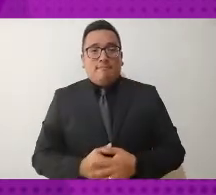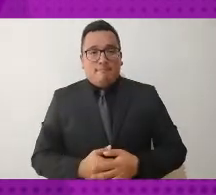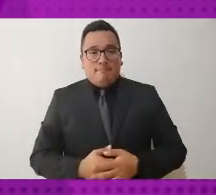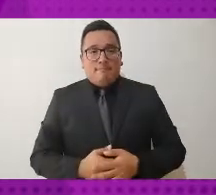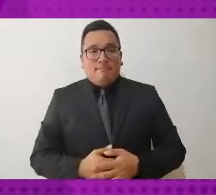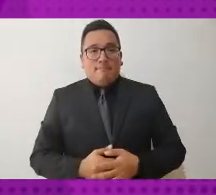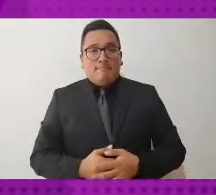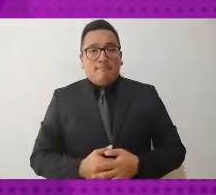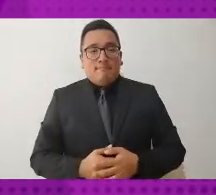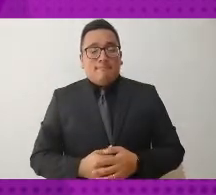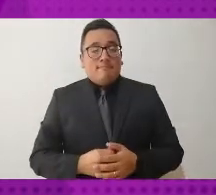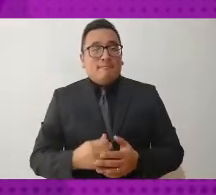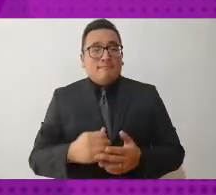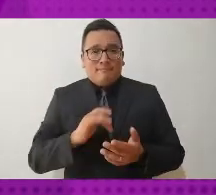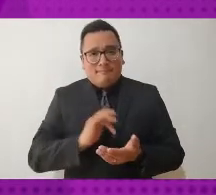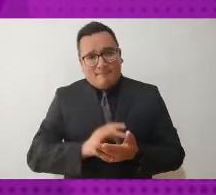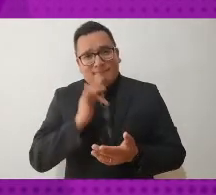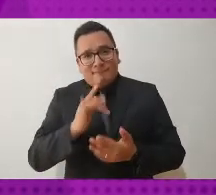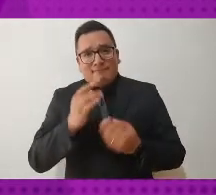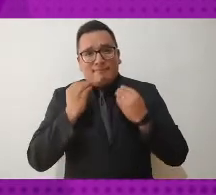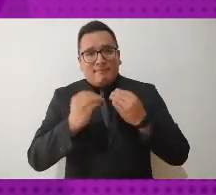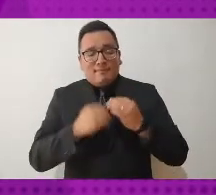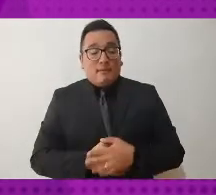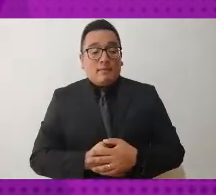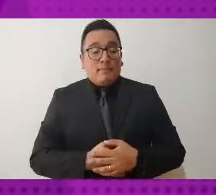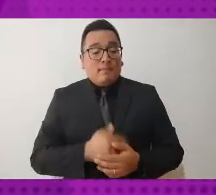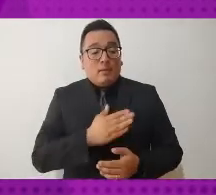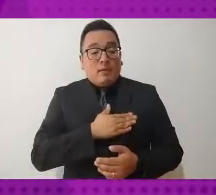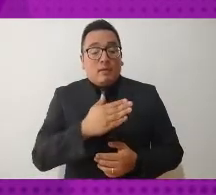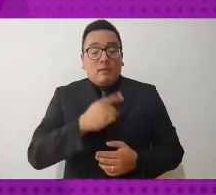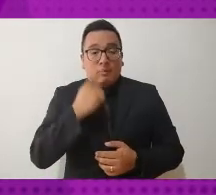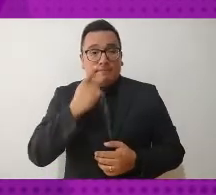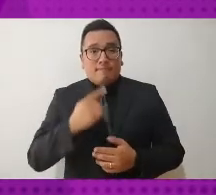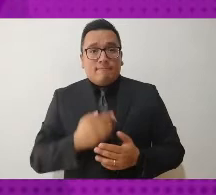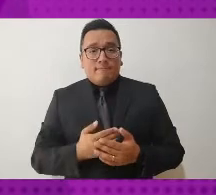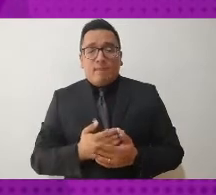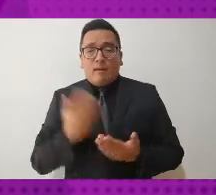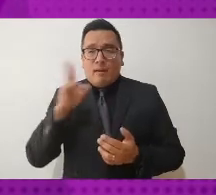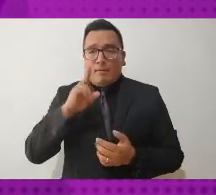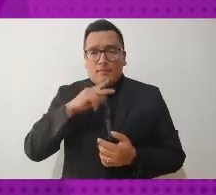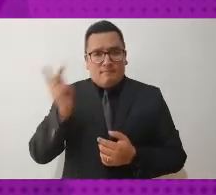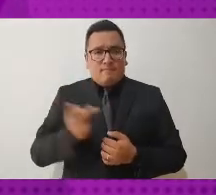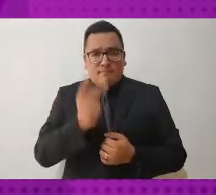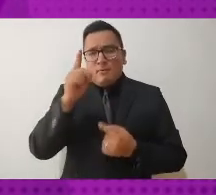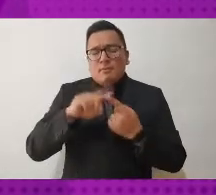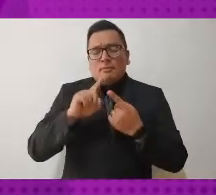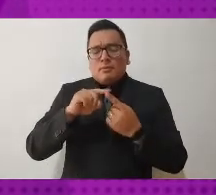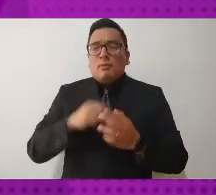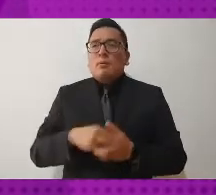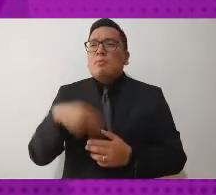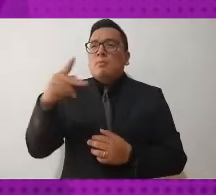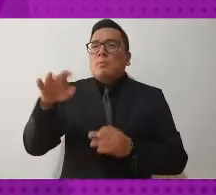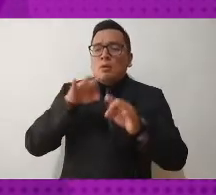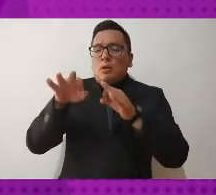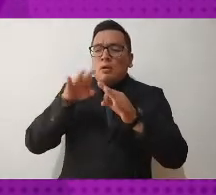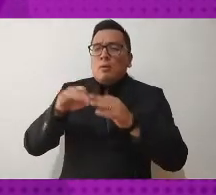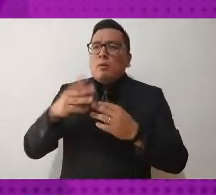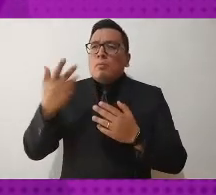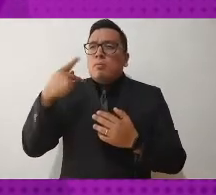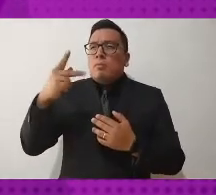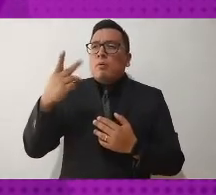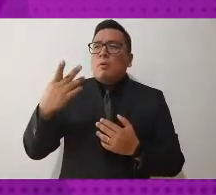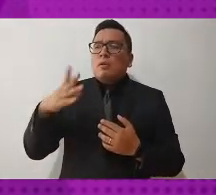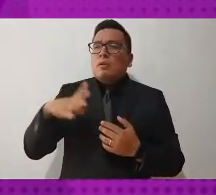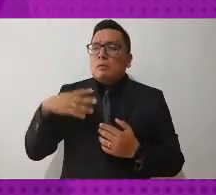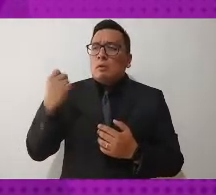algunas preguntas muchas muchas gracias Bueno entonces yo empezaría preguntándose sobre tu trabajo en el activismo